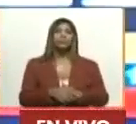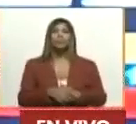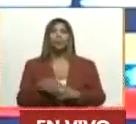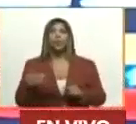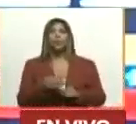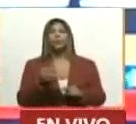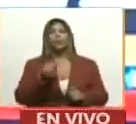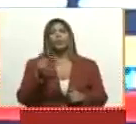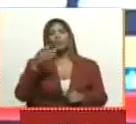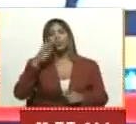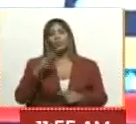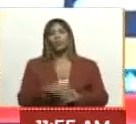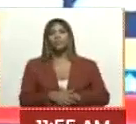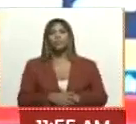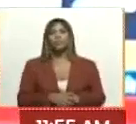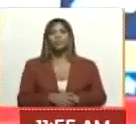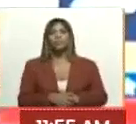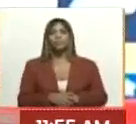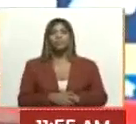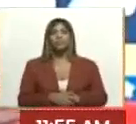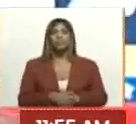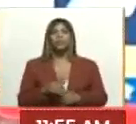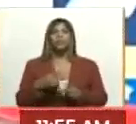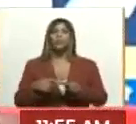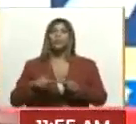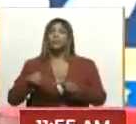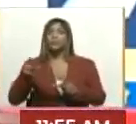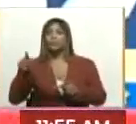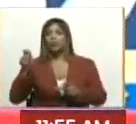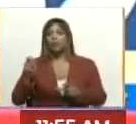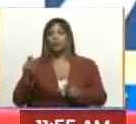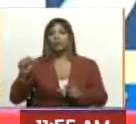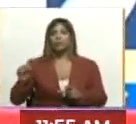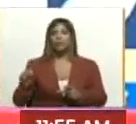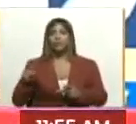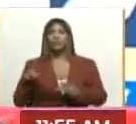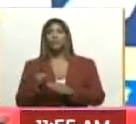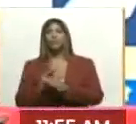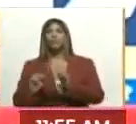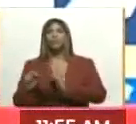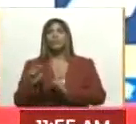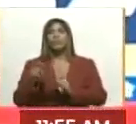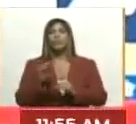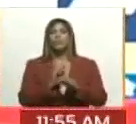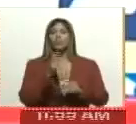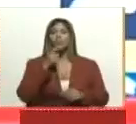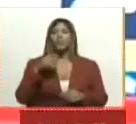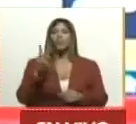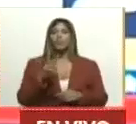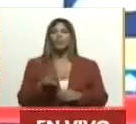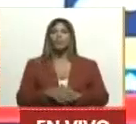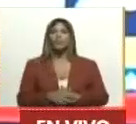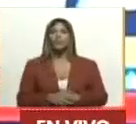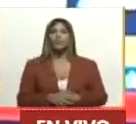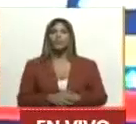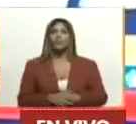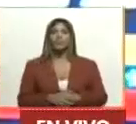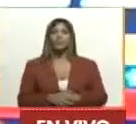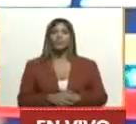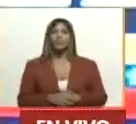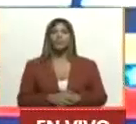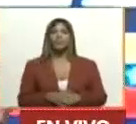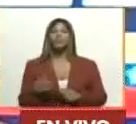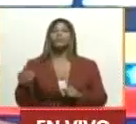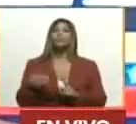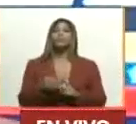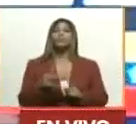cubano. Y en el caso de Alex también, él estaba protegiendo al pueblo venezolano de las intenciones